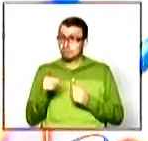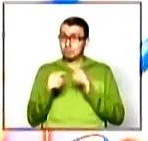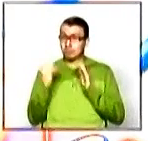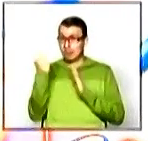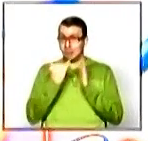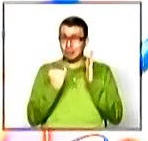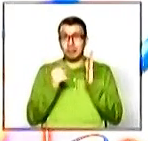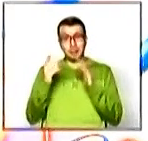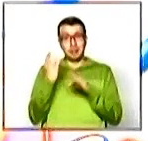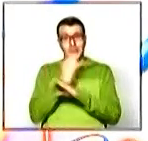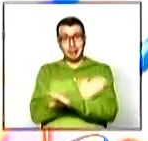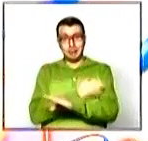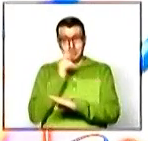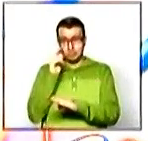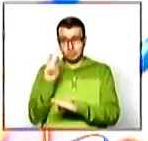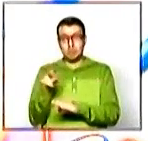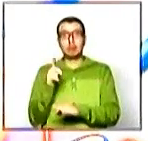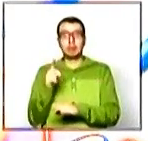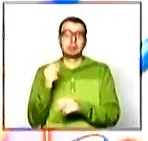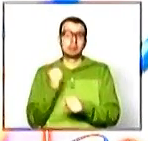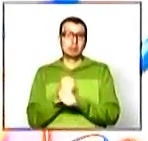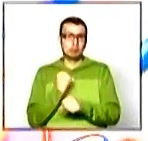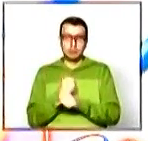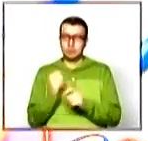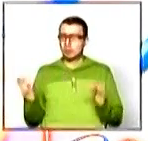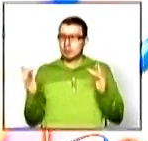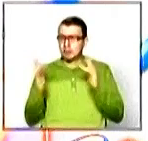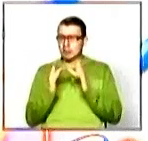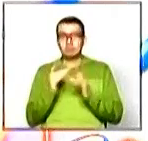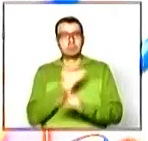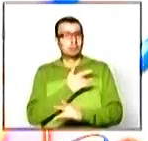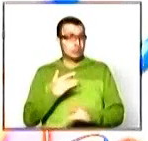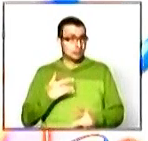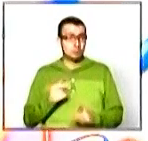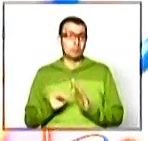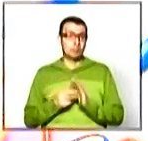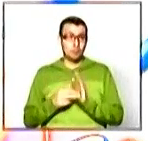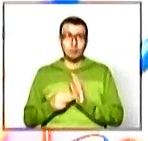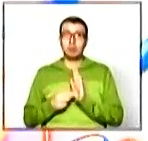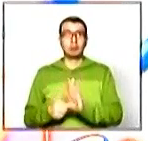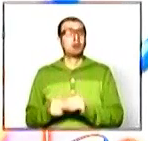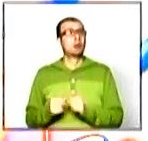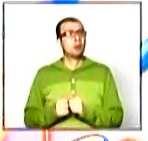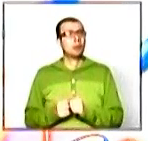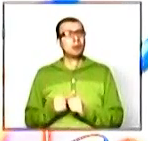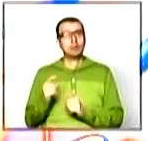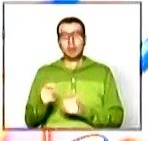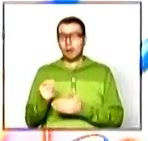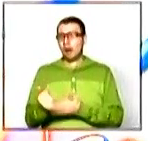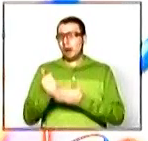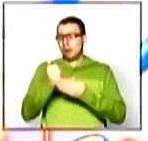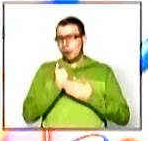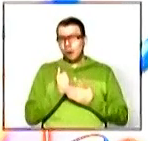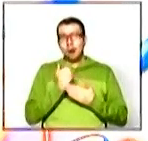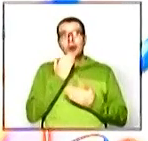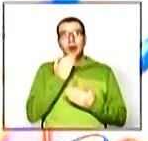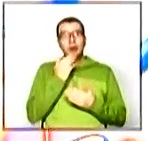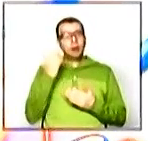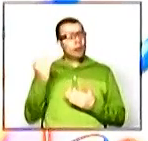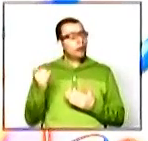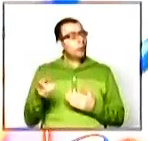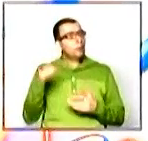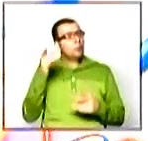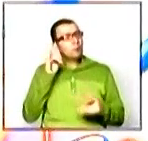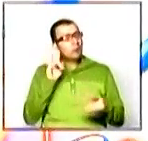simbolizan parte del trabajo de la terapia reconectiva. Lo que hacen es armonizar a través del sonido, a través